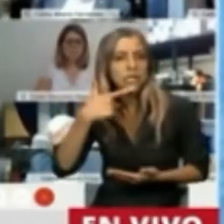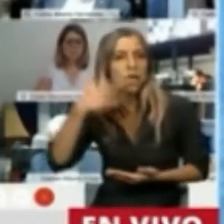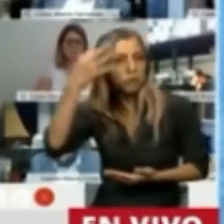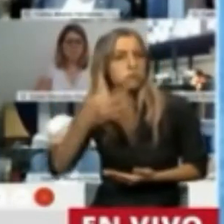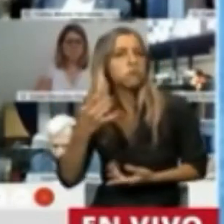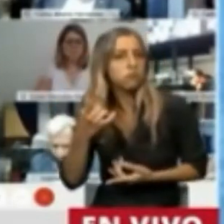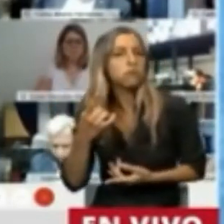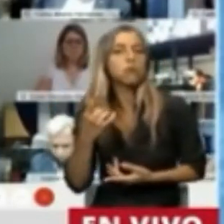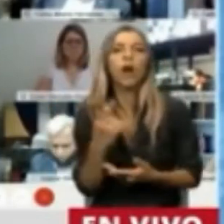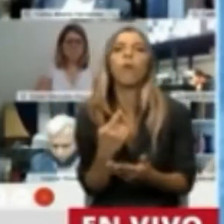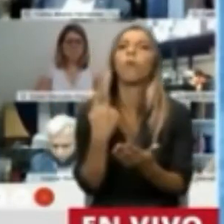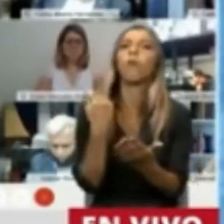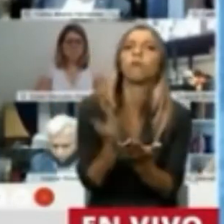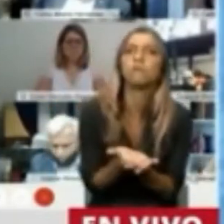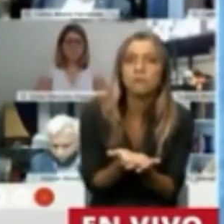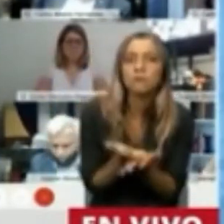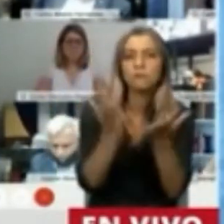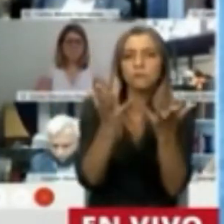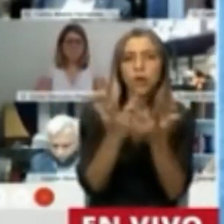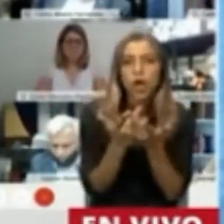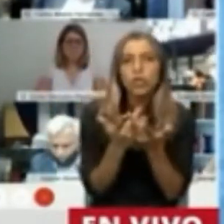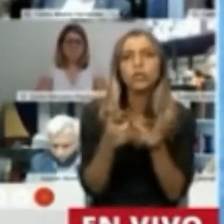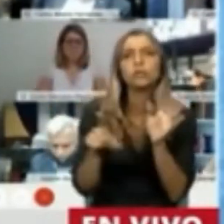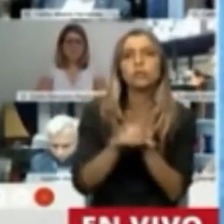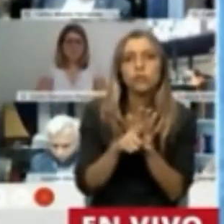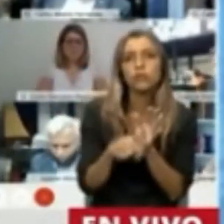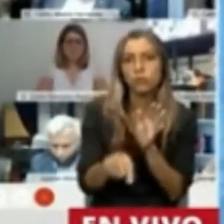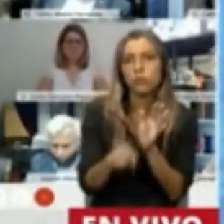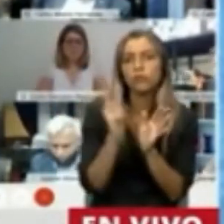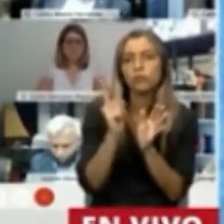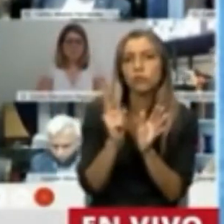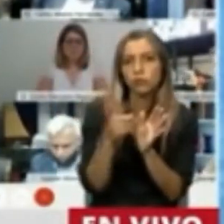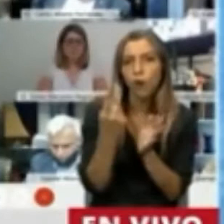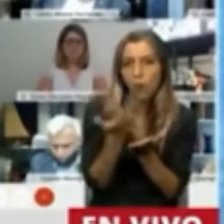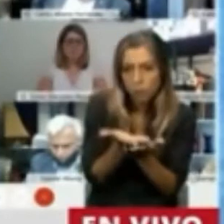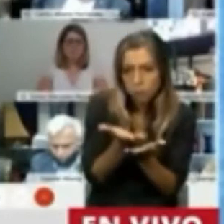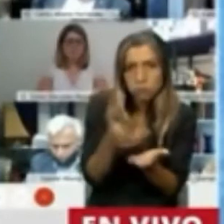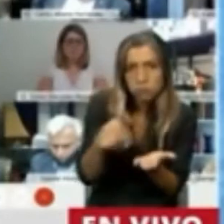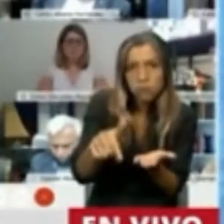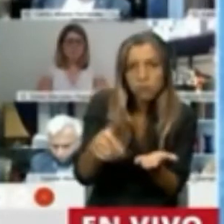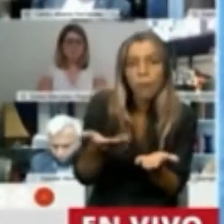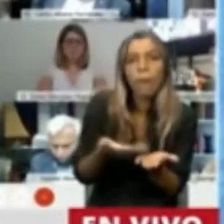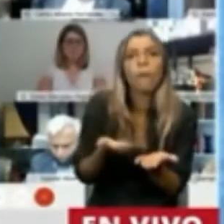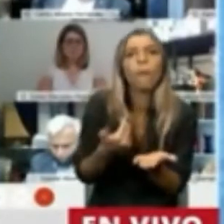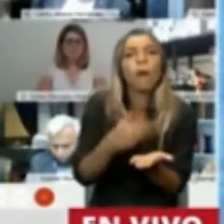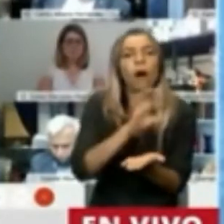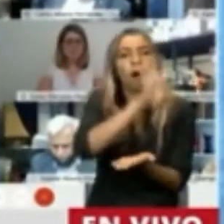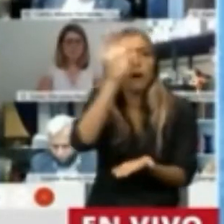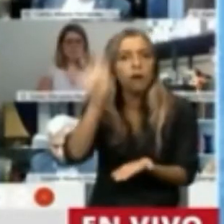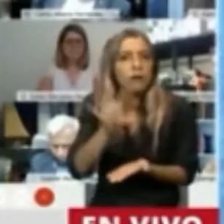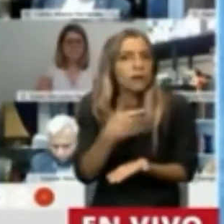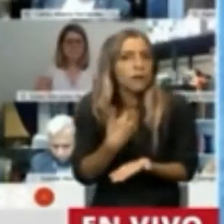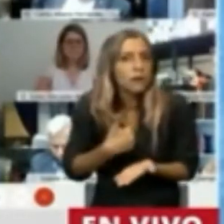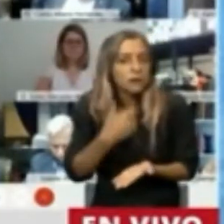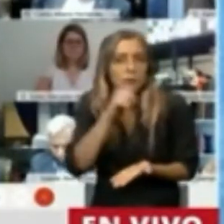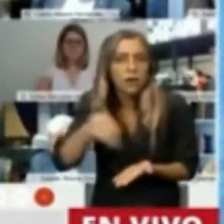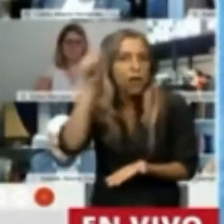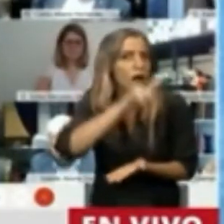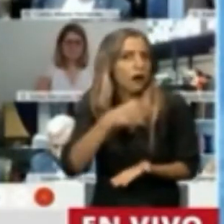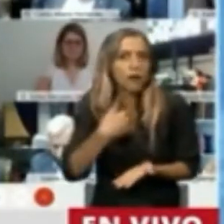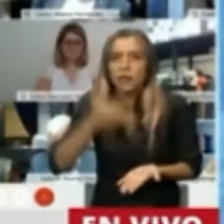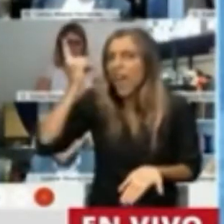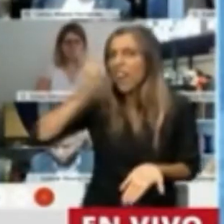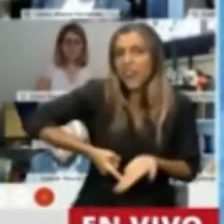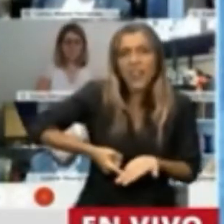en septiembre, volvimos a presentar ya un proyecto de ley para establecer que ninguna provincia